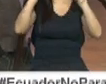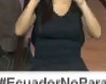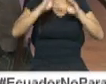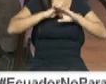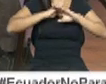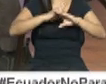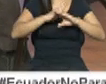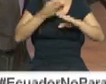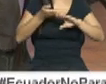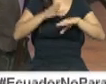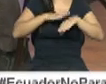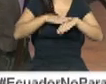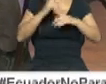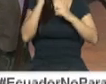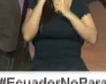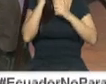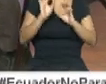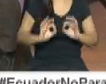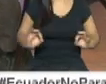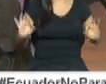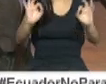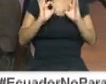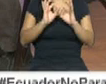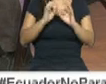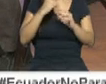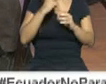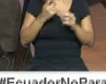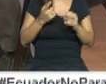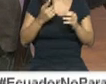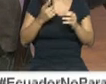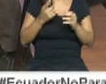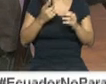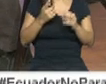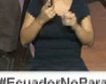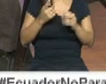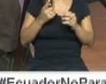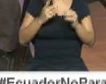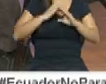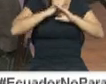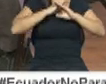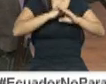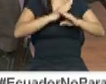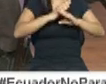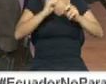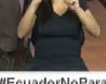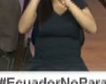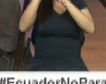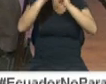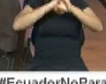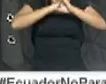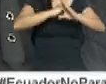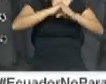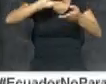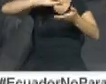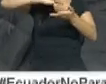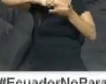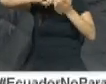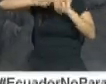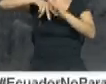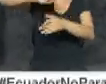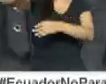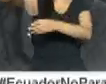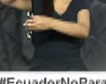militar, el tema de defensa, ojo. El tema de defensa no se agota lo militar. Y eso es lo que mucha gente cree. Pero, digamos, es un